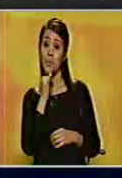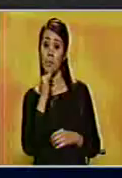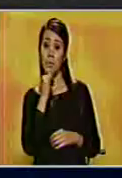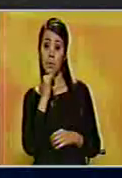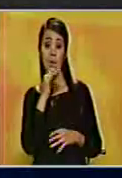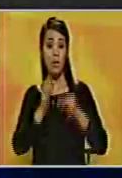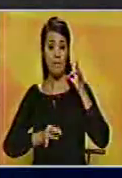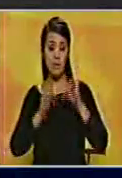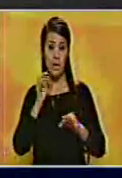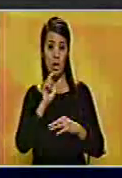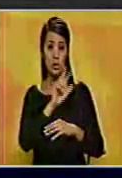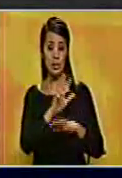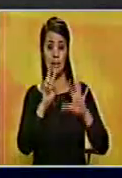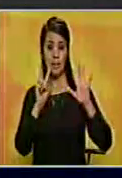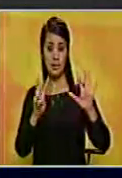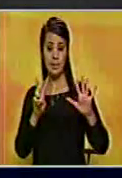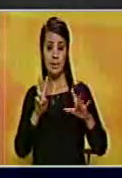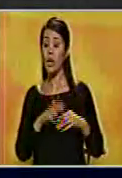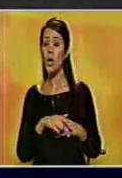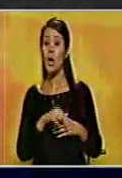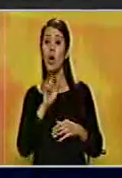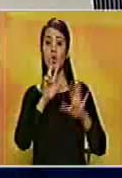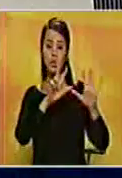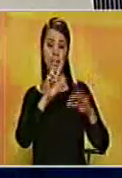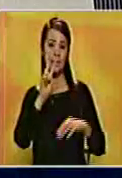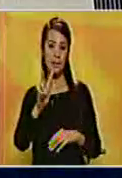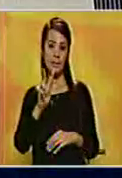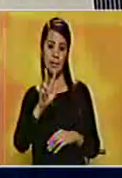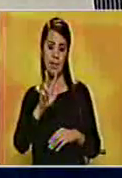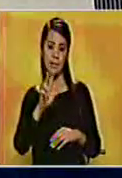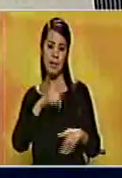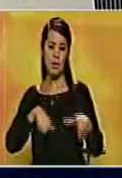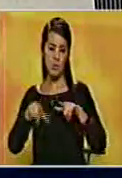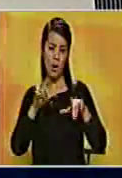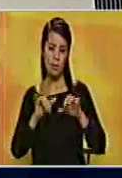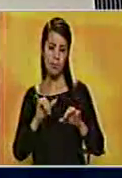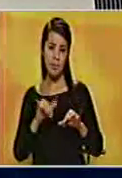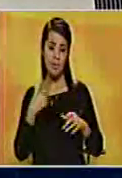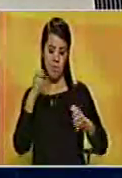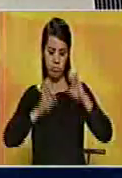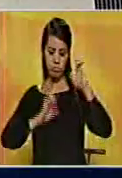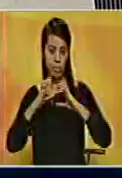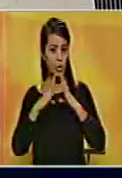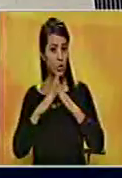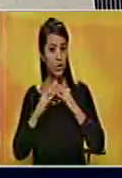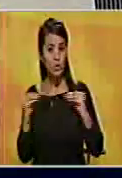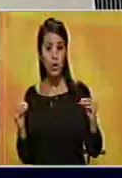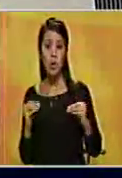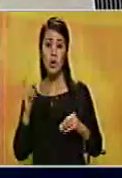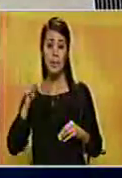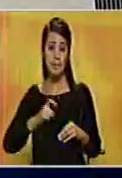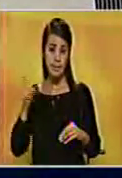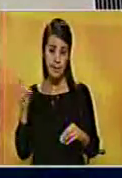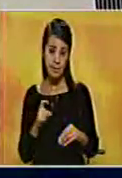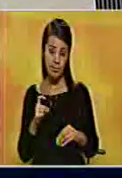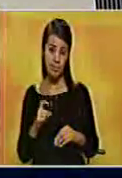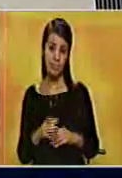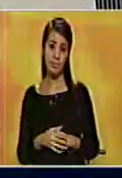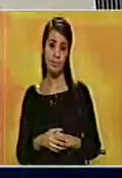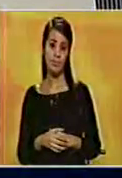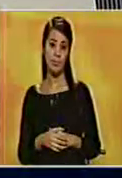83 del área metropolitana de caracas junto con la unidad criminalística realizarán todas las experticias correspondientes y además